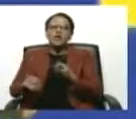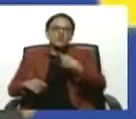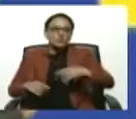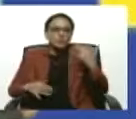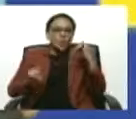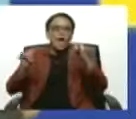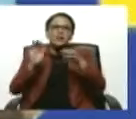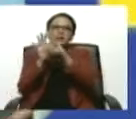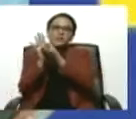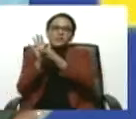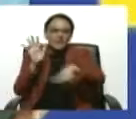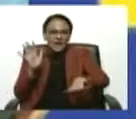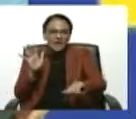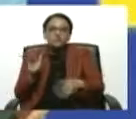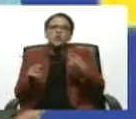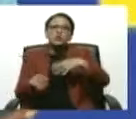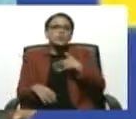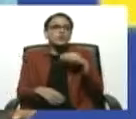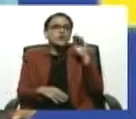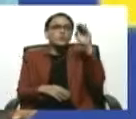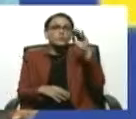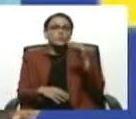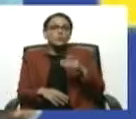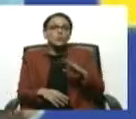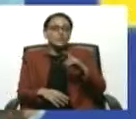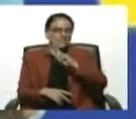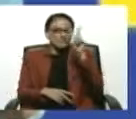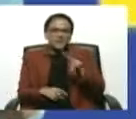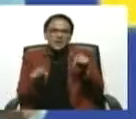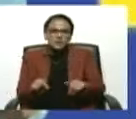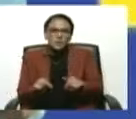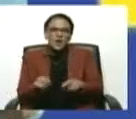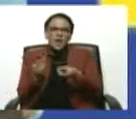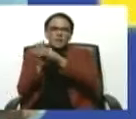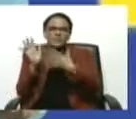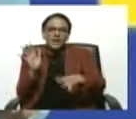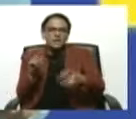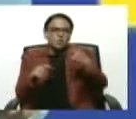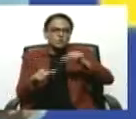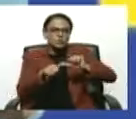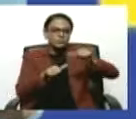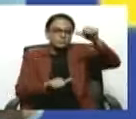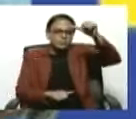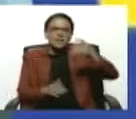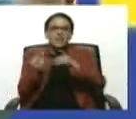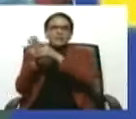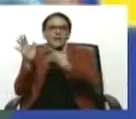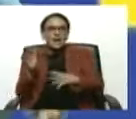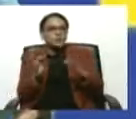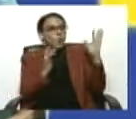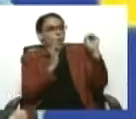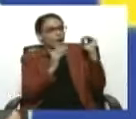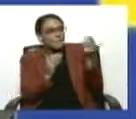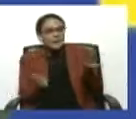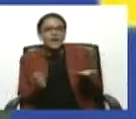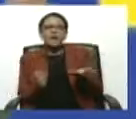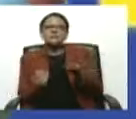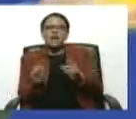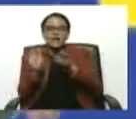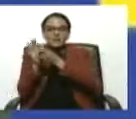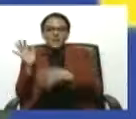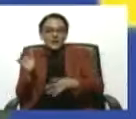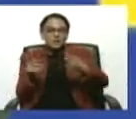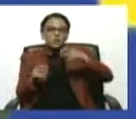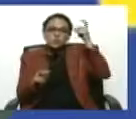El derecho al futuro es un derecho del pueblo venezolano. El derecho al desarrollo, el derecho a la esperanza, el derecho a una patria libre